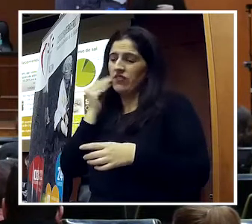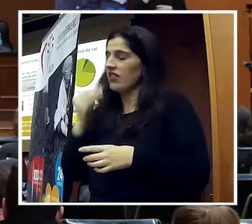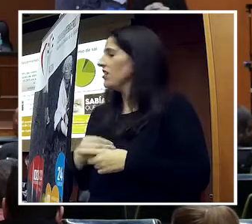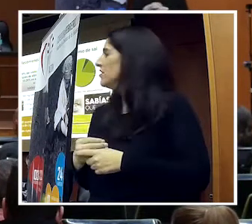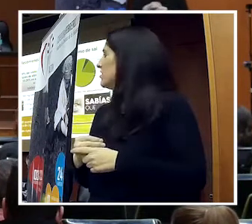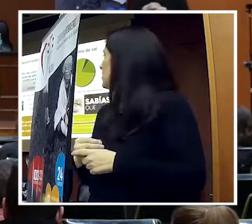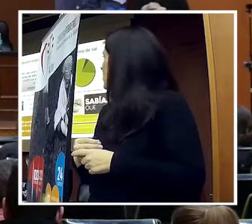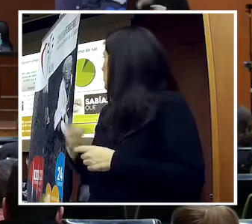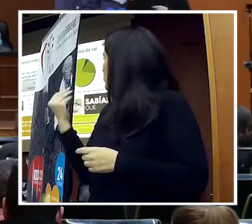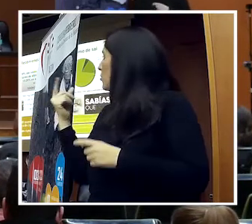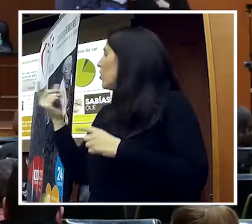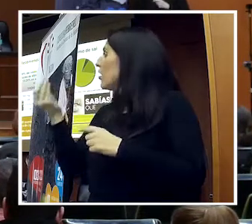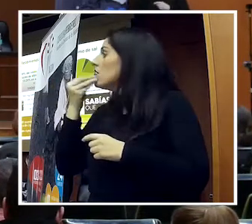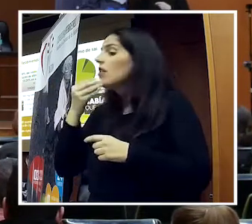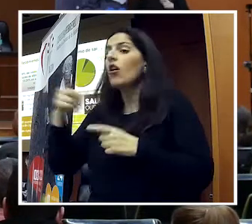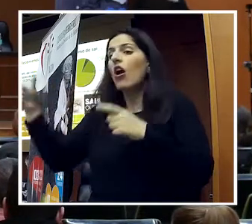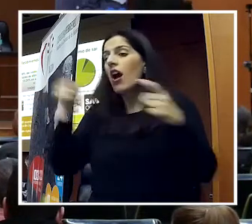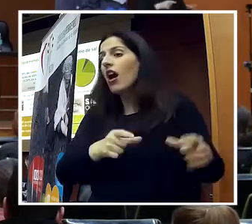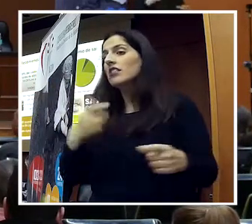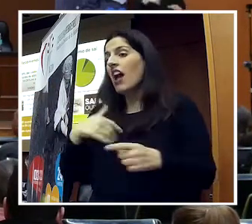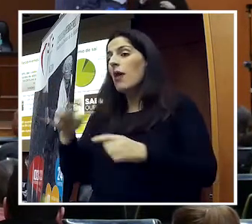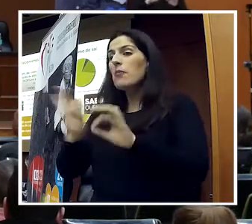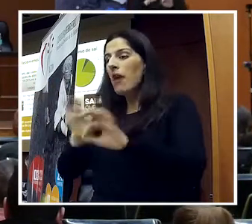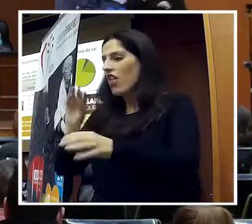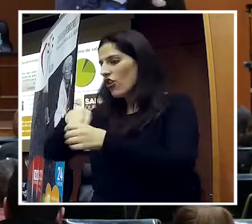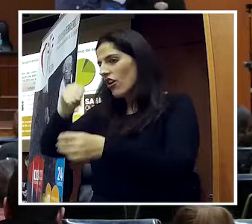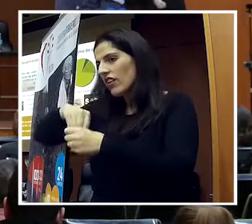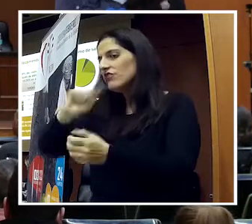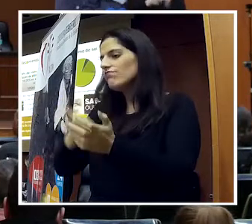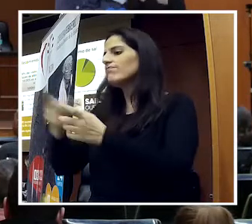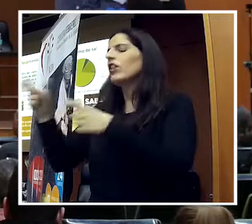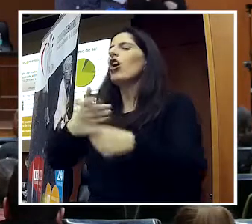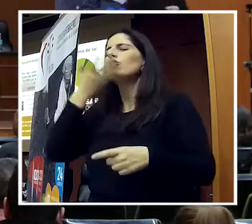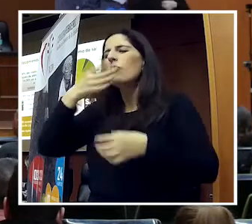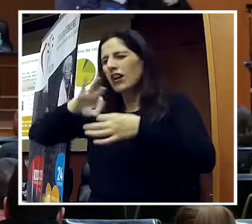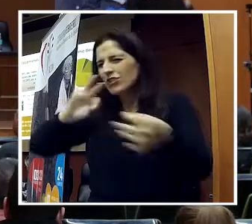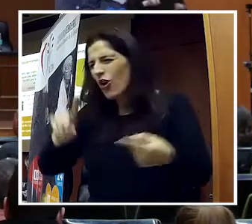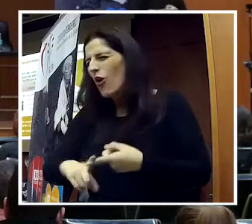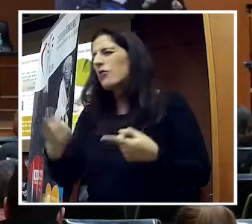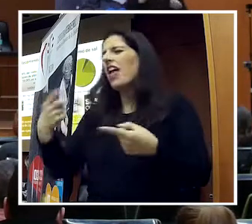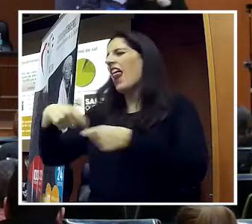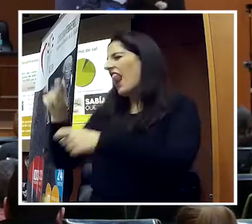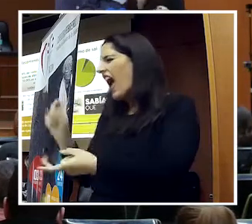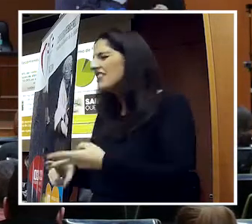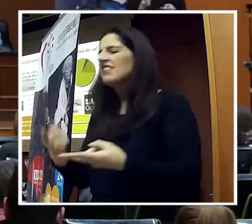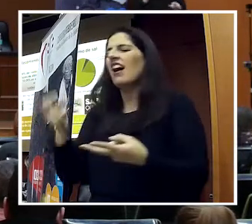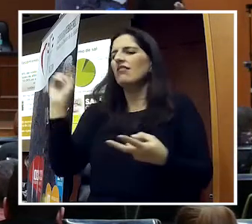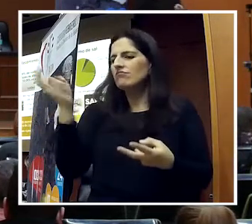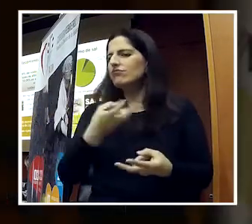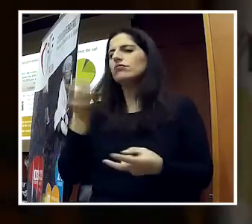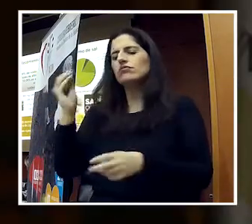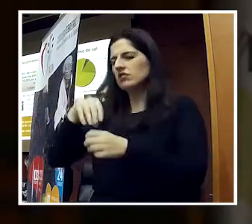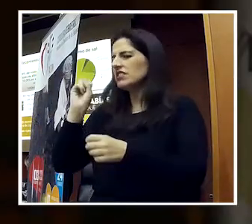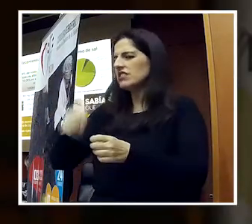de la sal que consumimos es a través de los productos que ya vienen preparados, sopa de sobre, latas, conservas, etcétera,